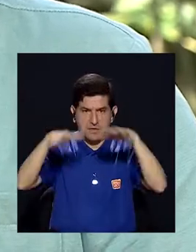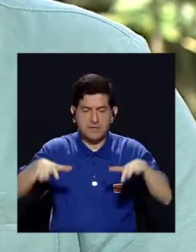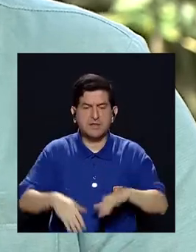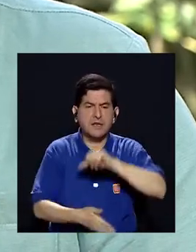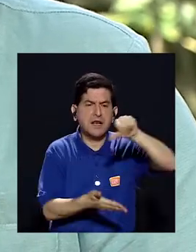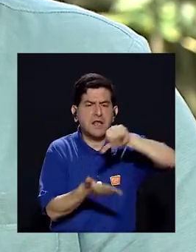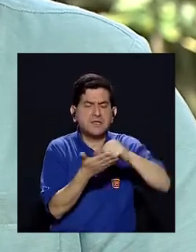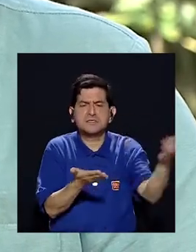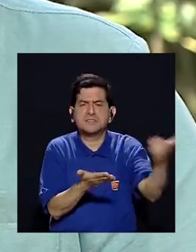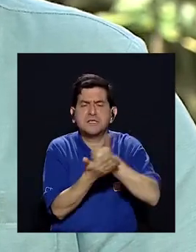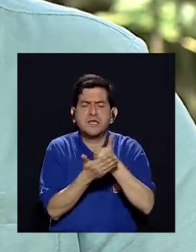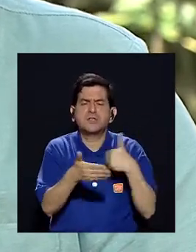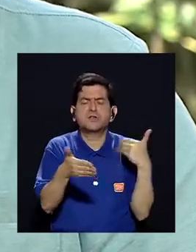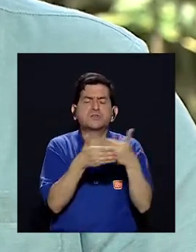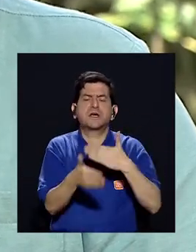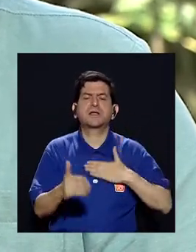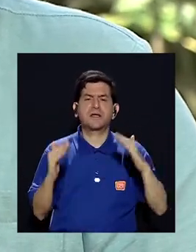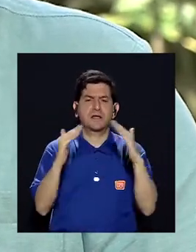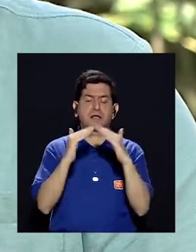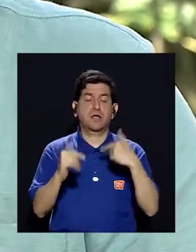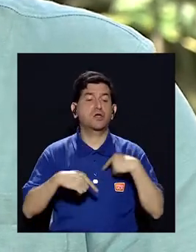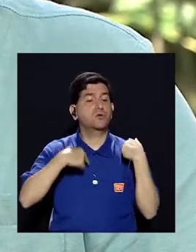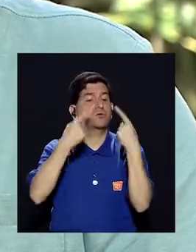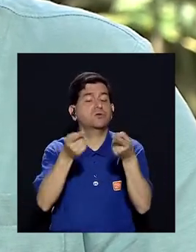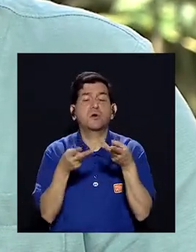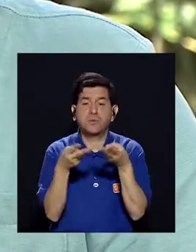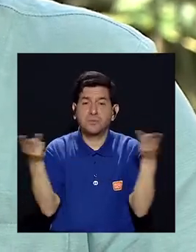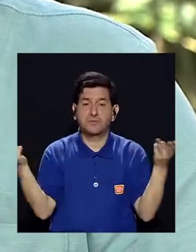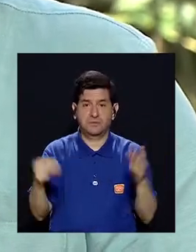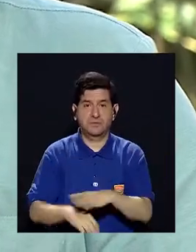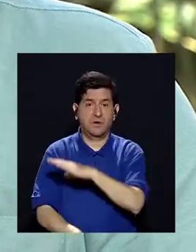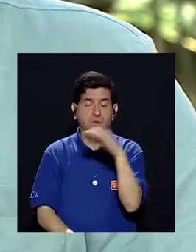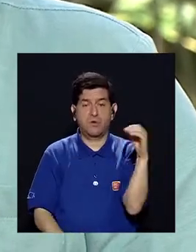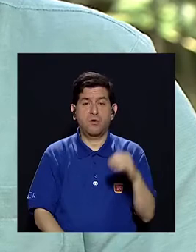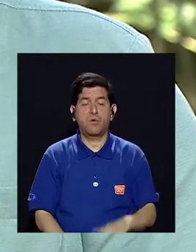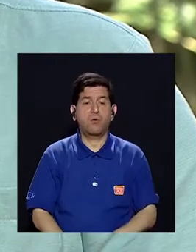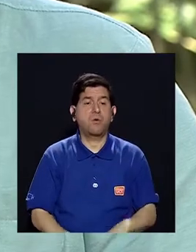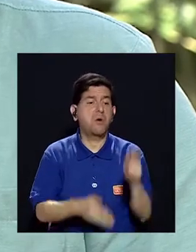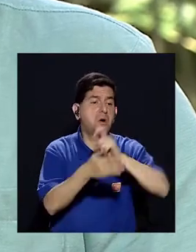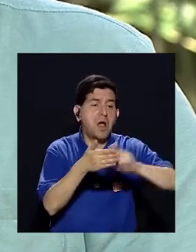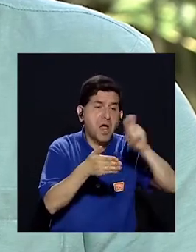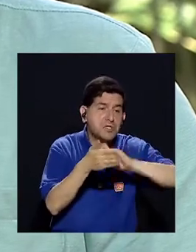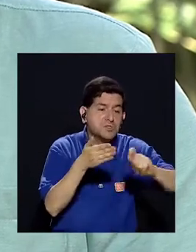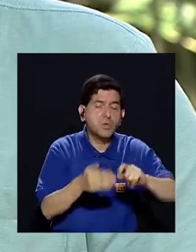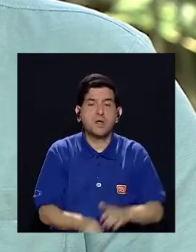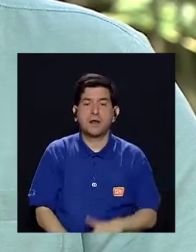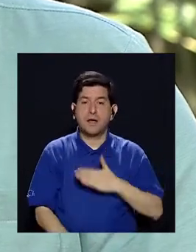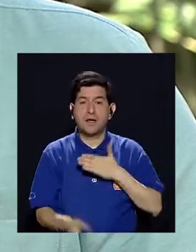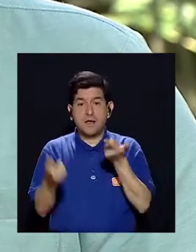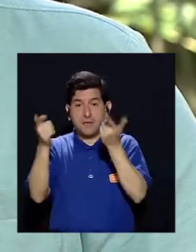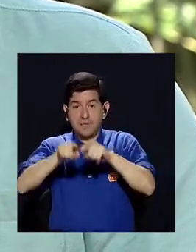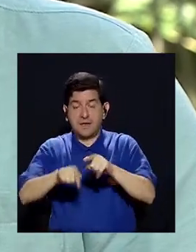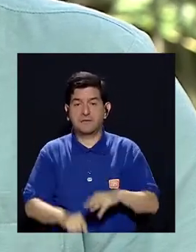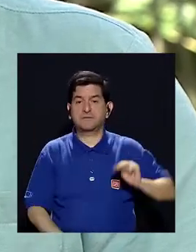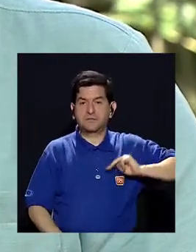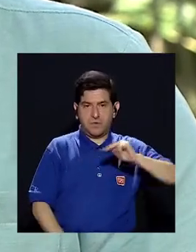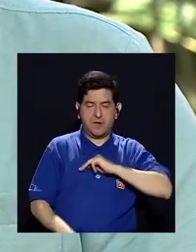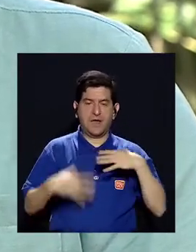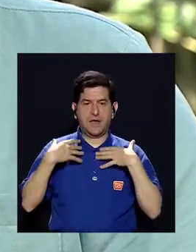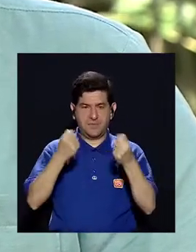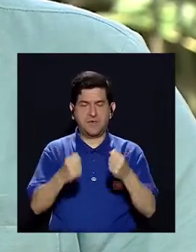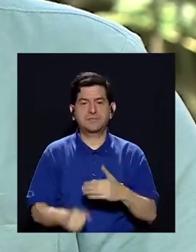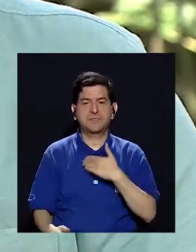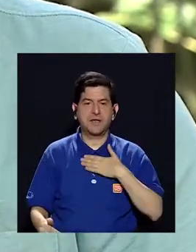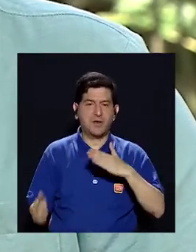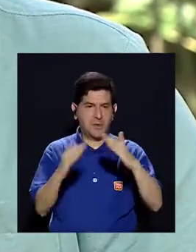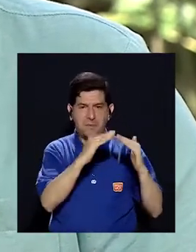como cuál centro de acopio queda más cerca de mi casa y poder llevar esos materiales o llevarlos a la escuela, o en el caso mío que yo los llevo al Ministerio de Salud